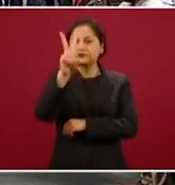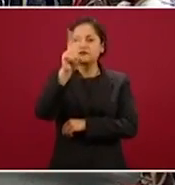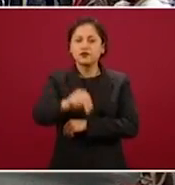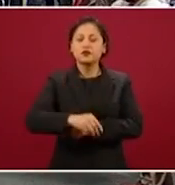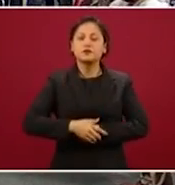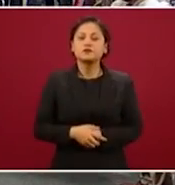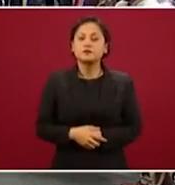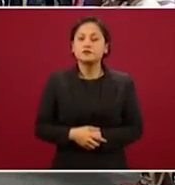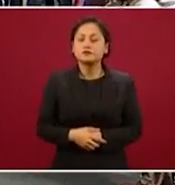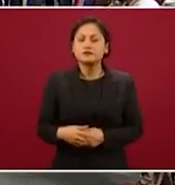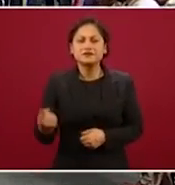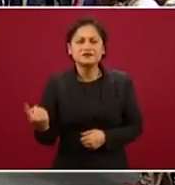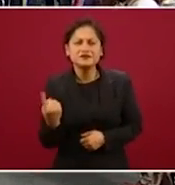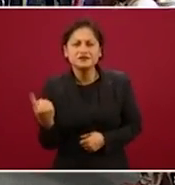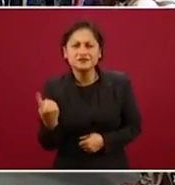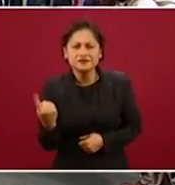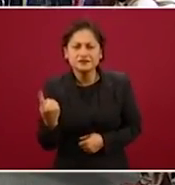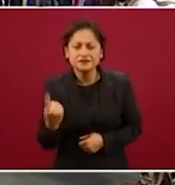¿Mande?